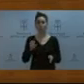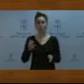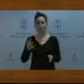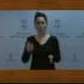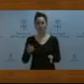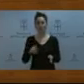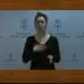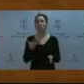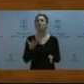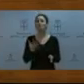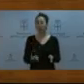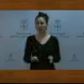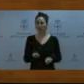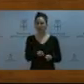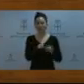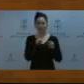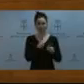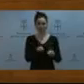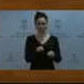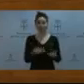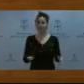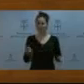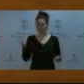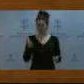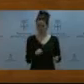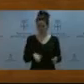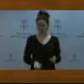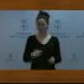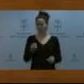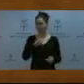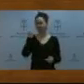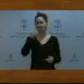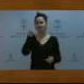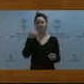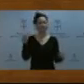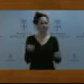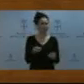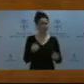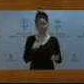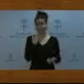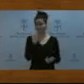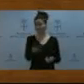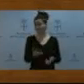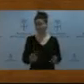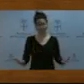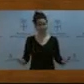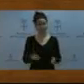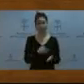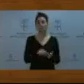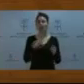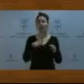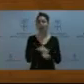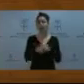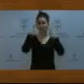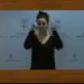¿qué nos vienen a contar aquí? Yo, de verdad, señorías, tenemos un plan de gestión del lobo que se aplica y se desarrolla con una